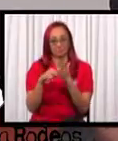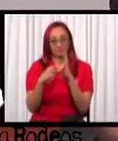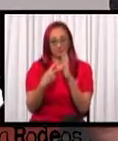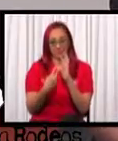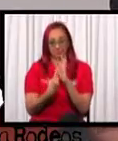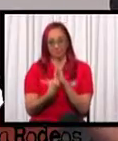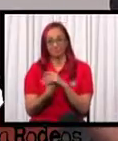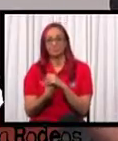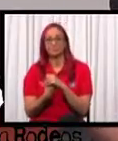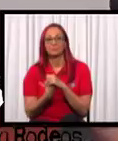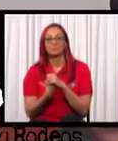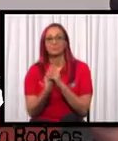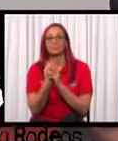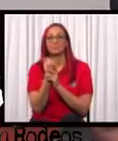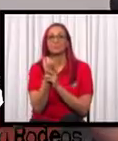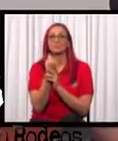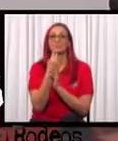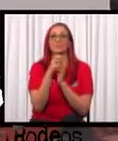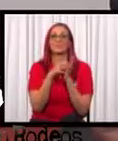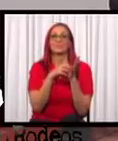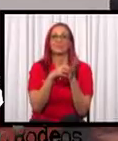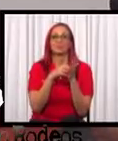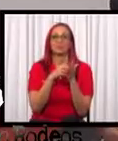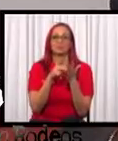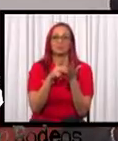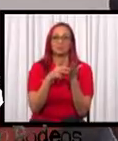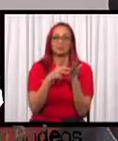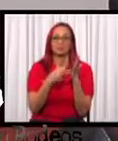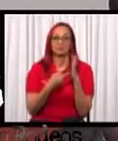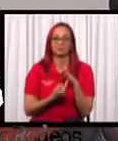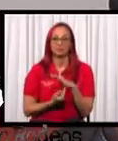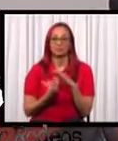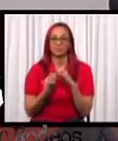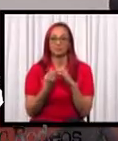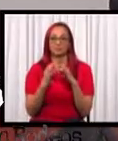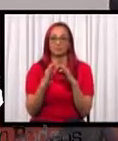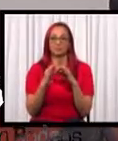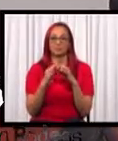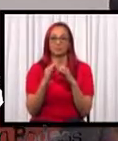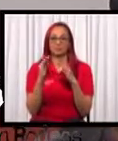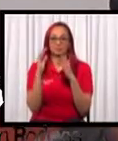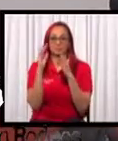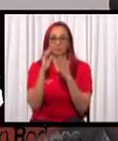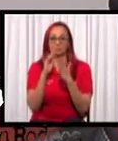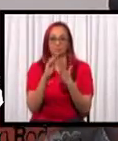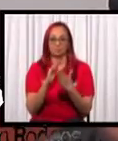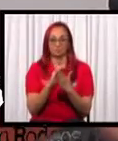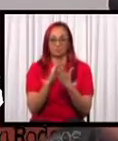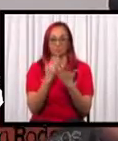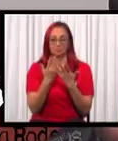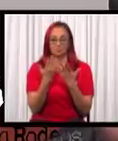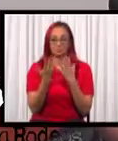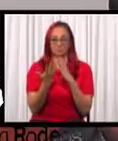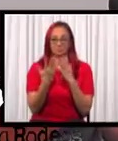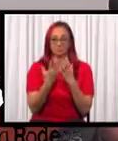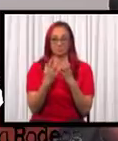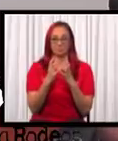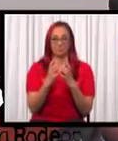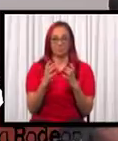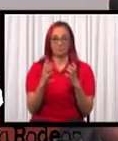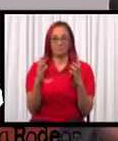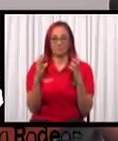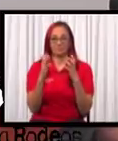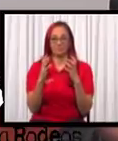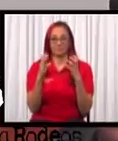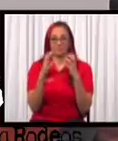del el arroz significa más bien un reductor en lo que es la inflación de la